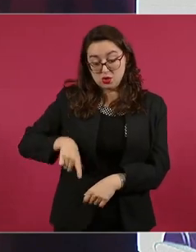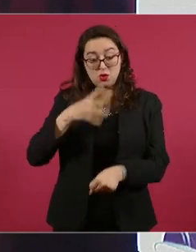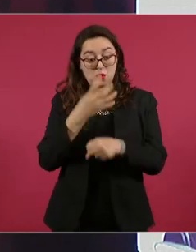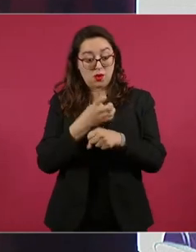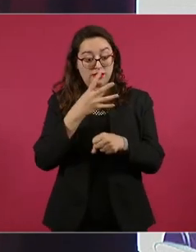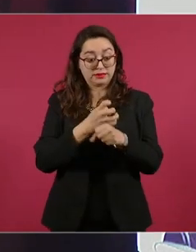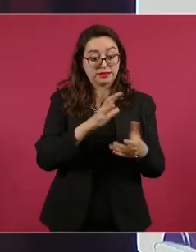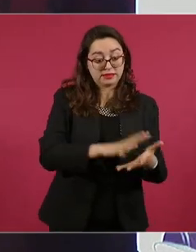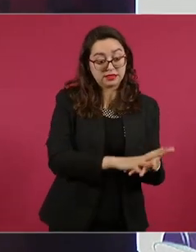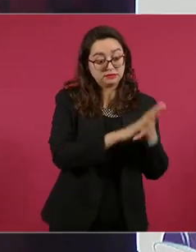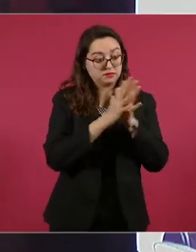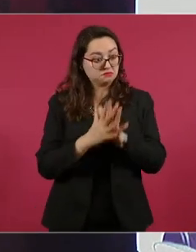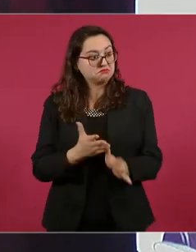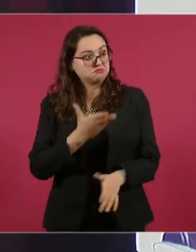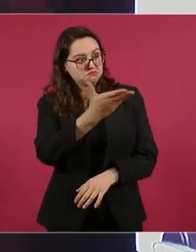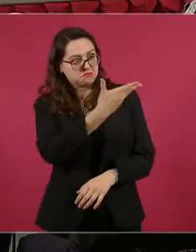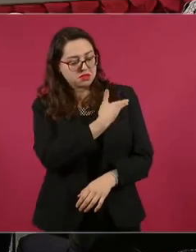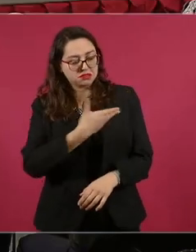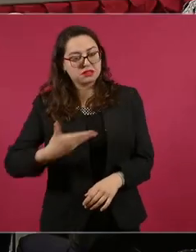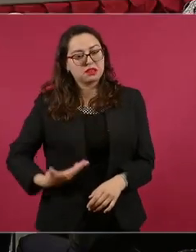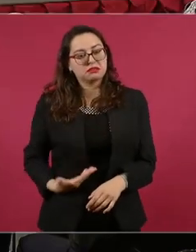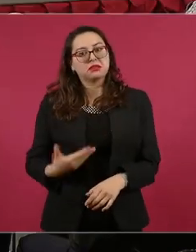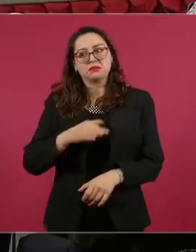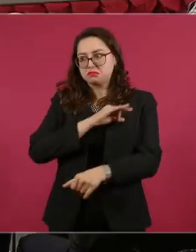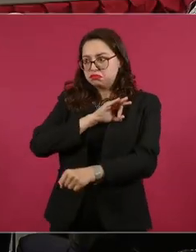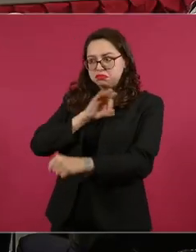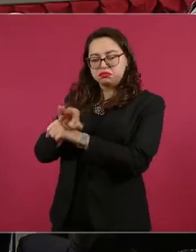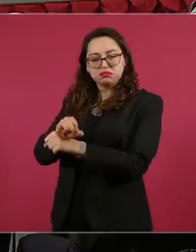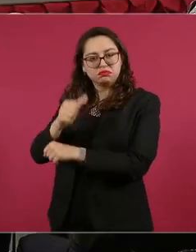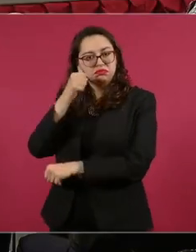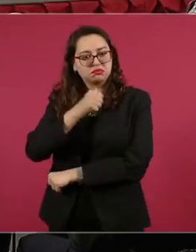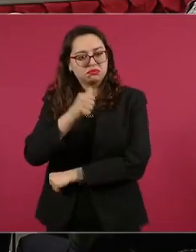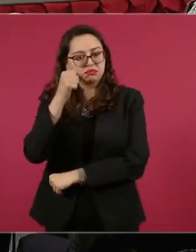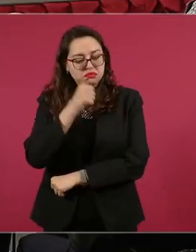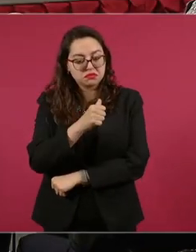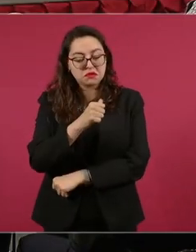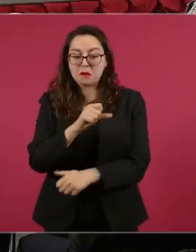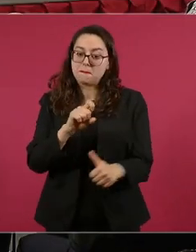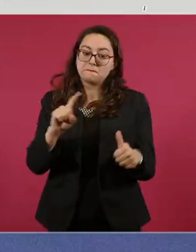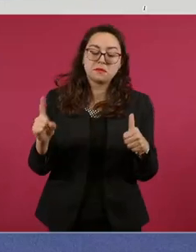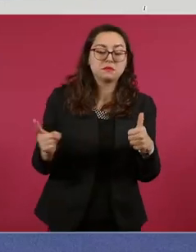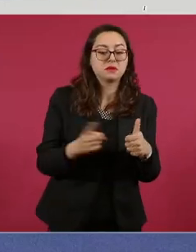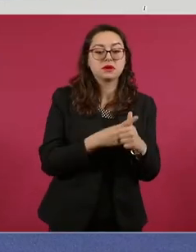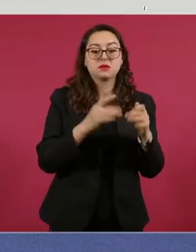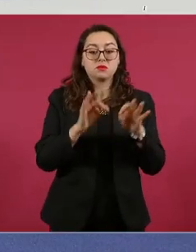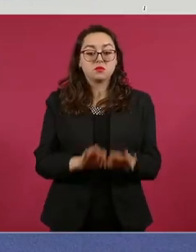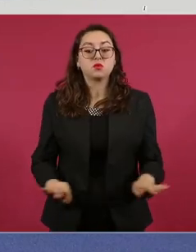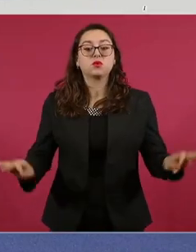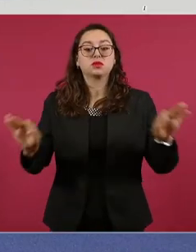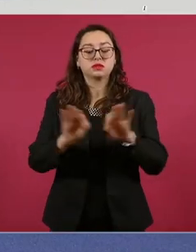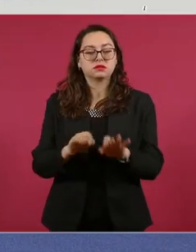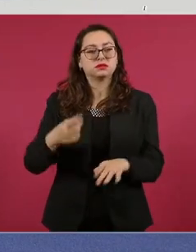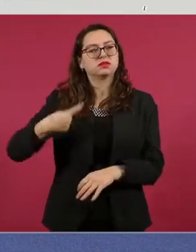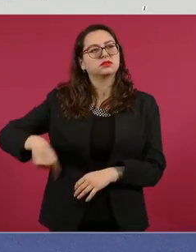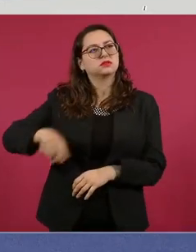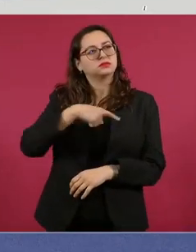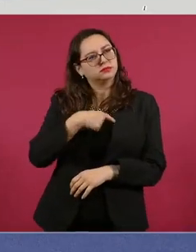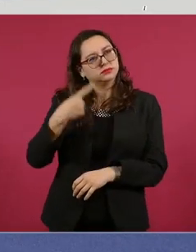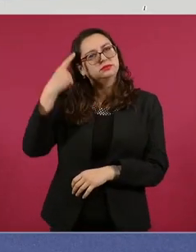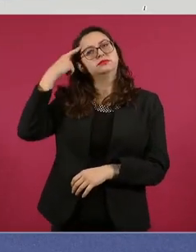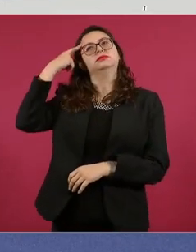encabeza usted, presidente, y pone en práctica la premisa que nos ha iluminado, que